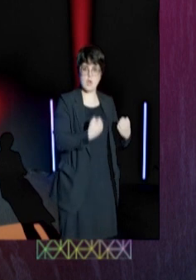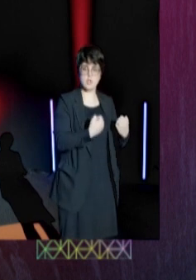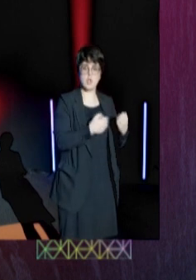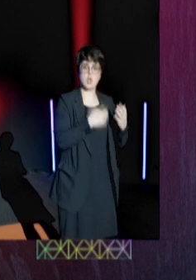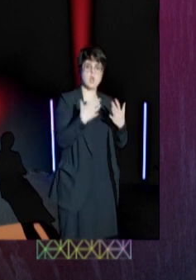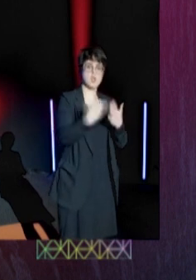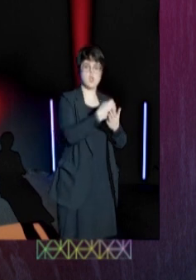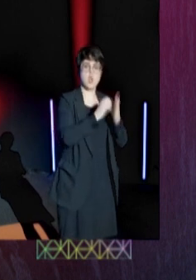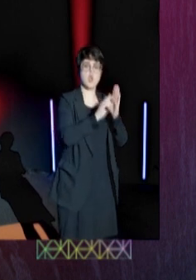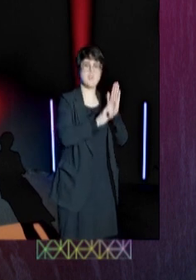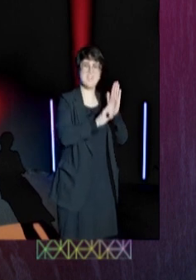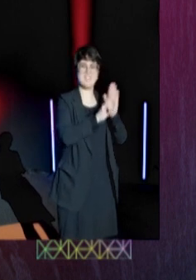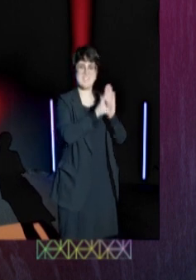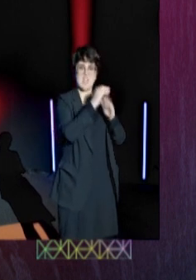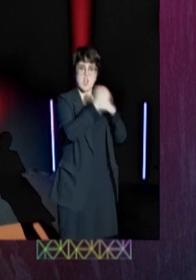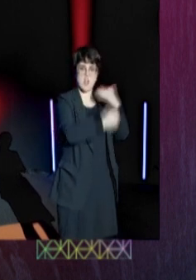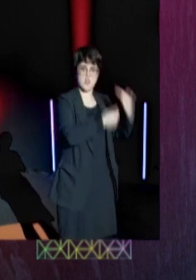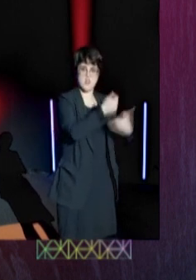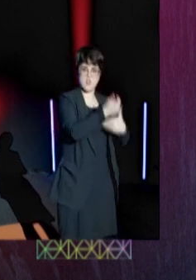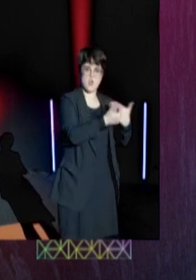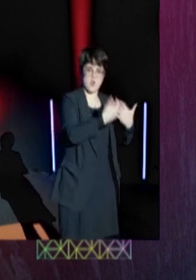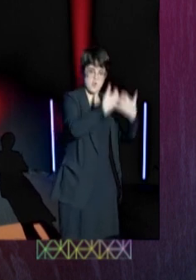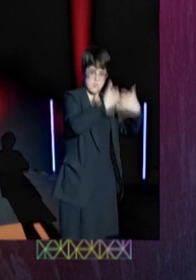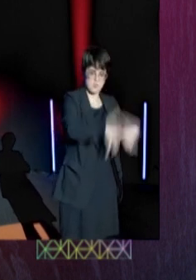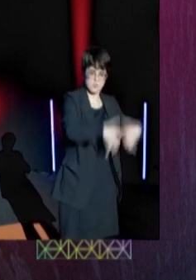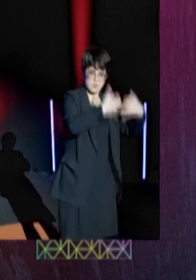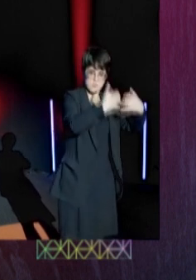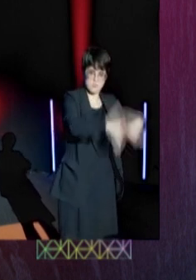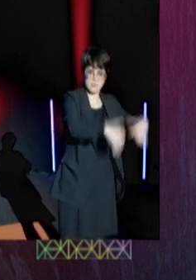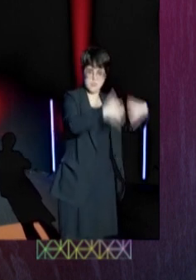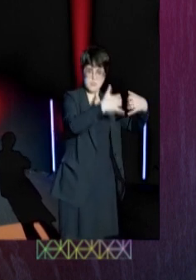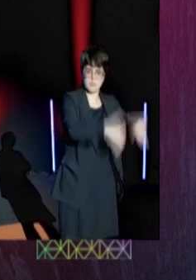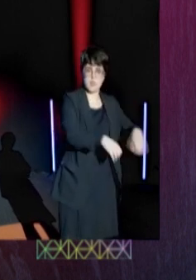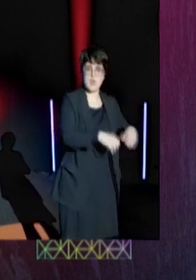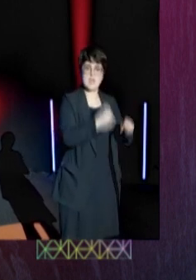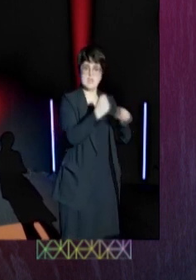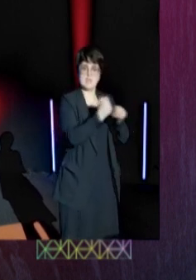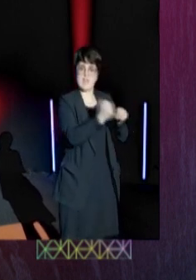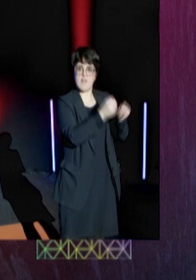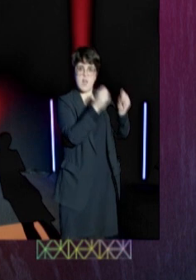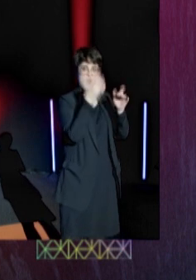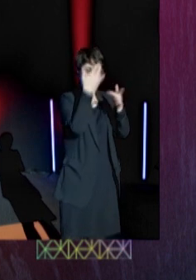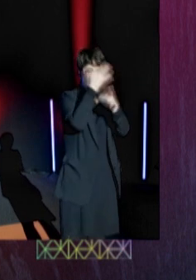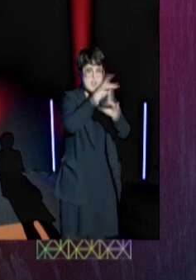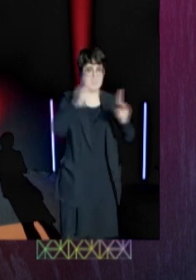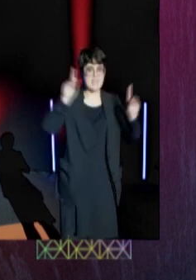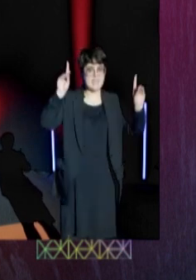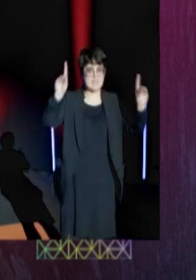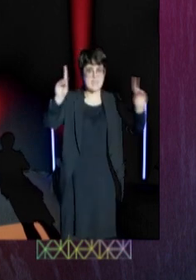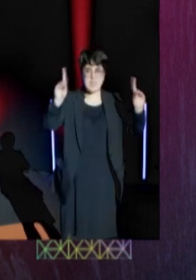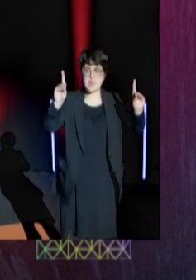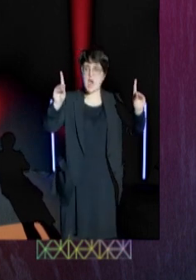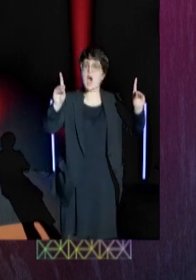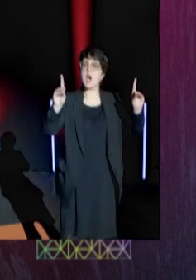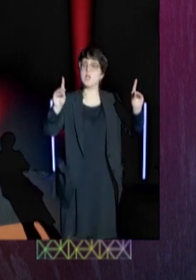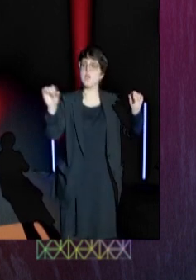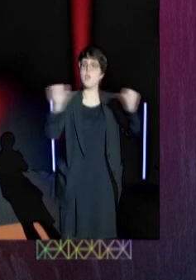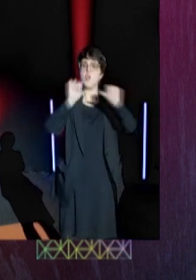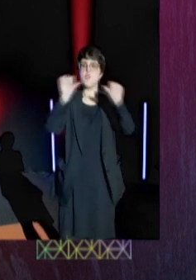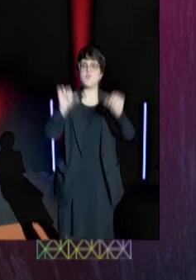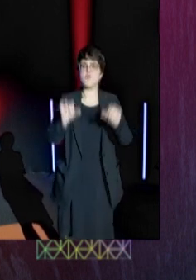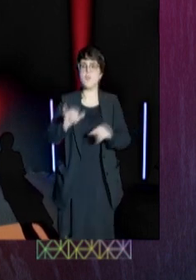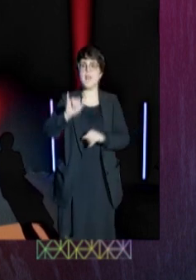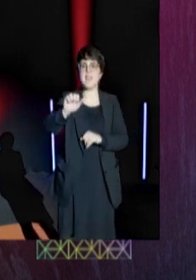desarrollos que vaya haciendo una labor didáctica a la sociedad de Cómo debe usarse responsablemente la